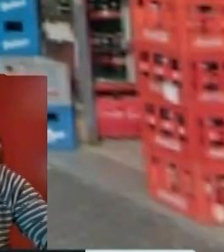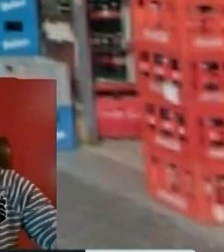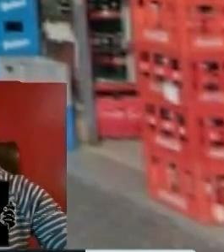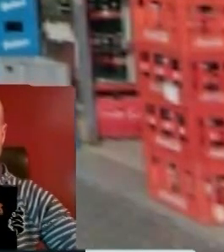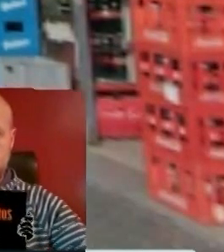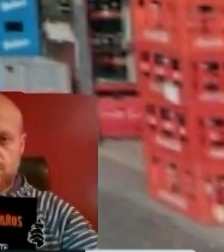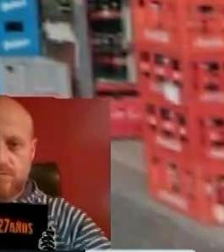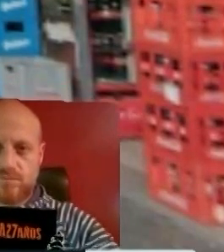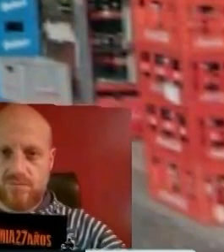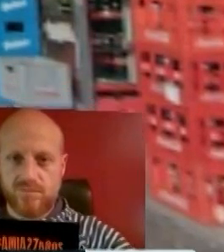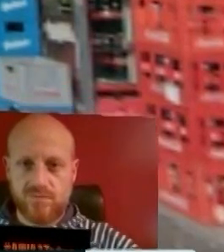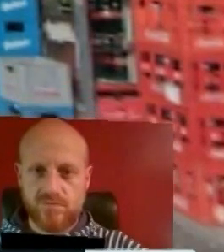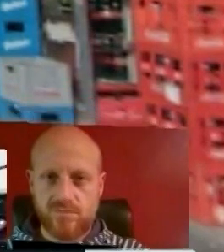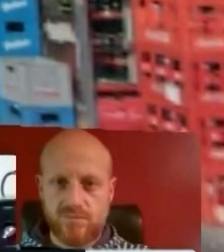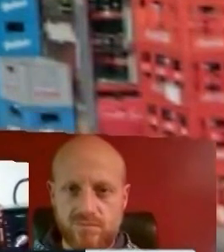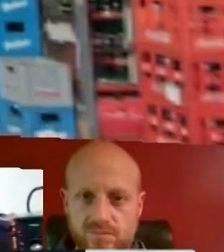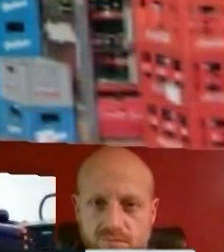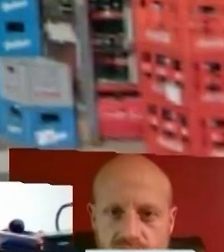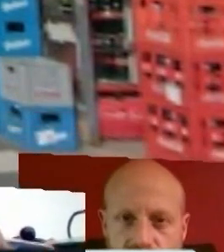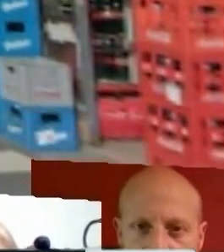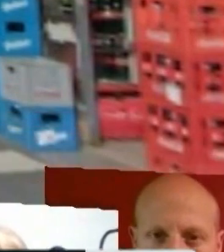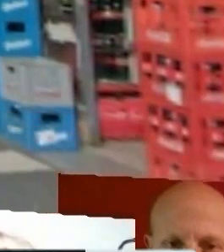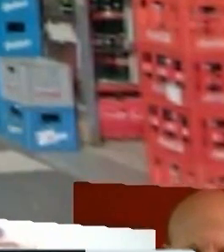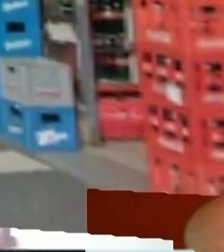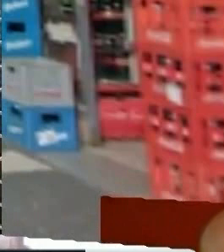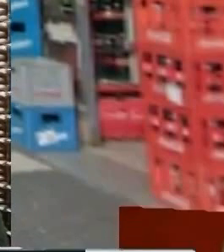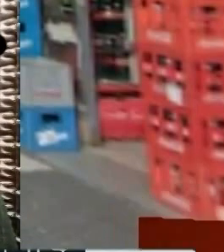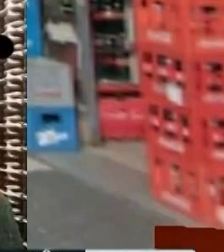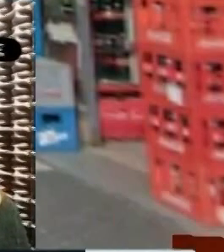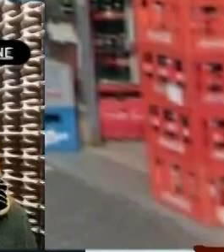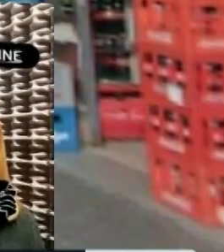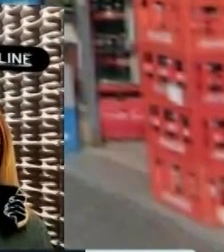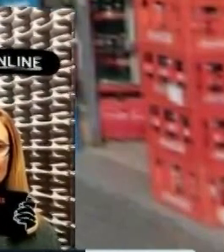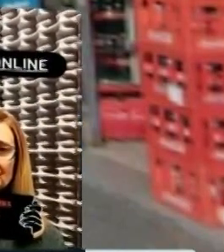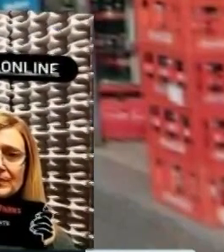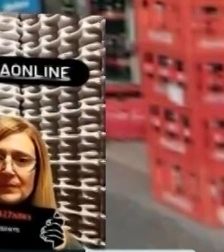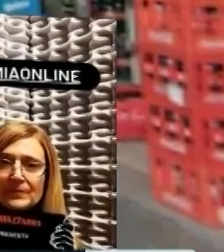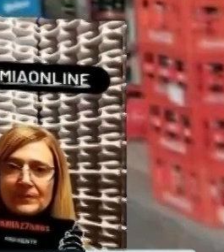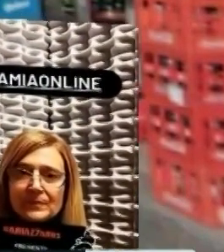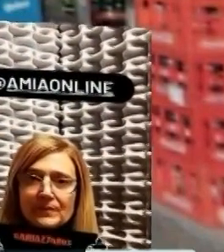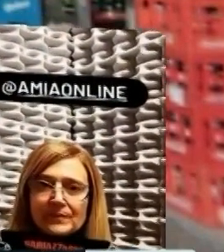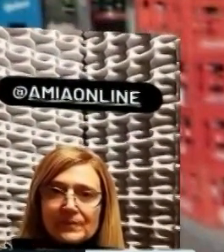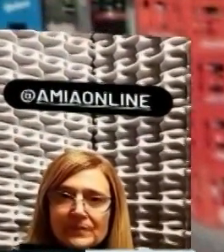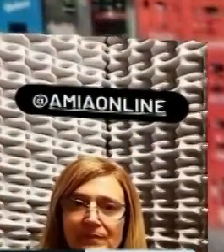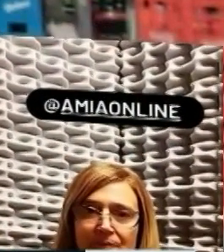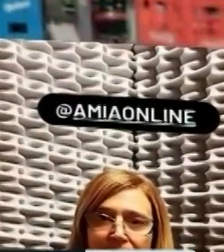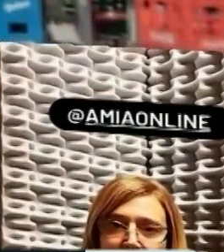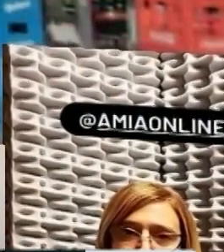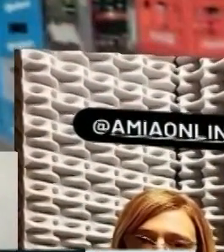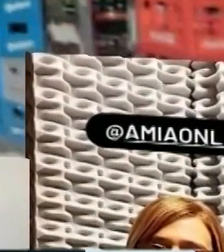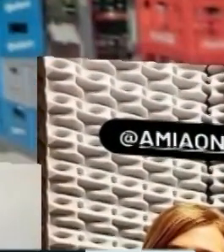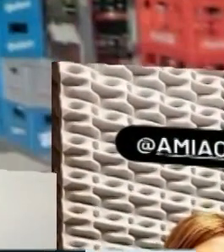Milonchik, Mónica Luder, Elías Alberto Palde, Germán Parsons, Rosa